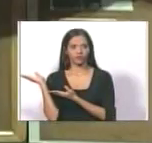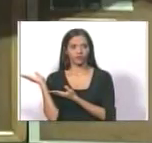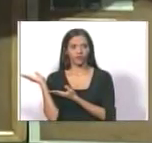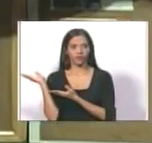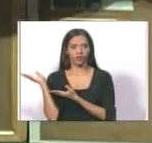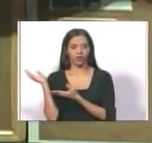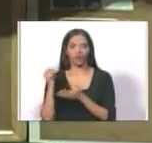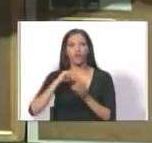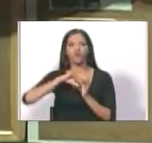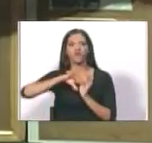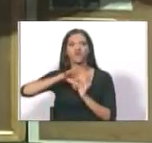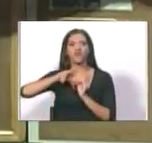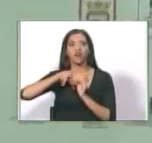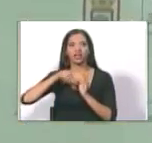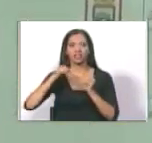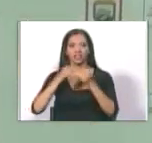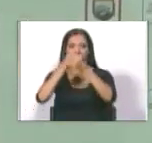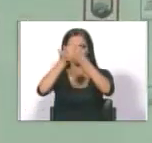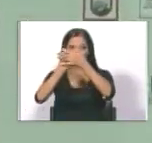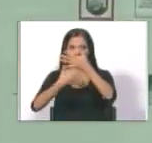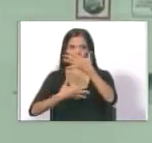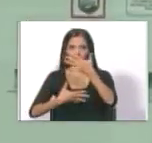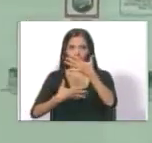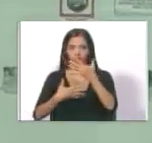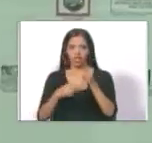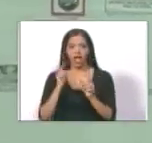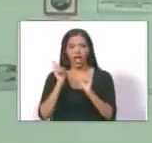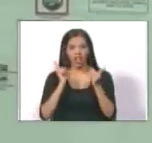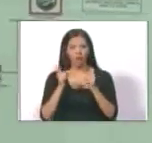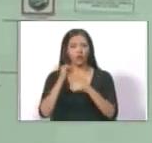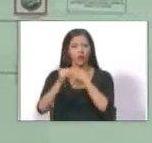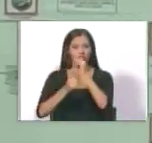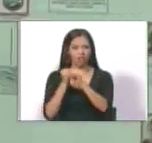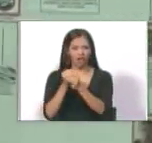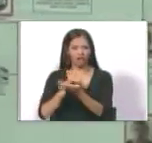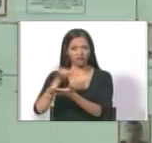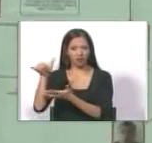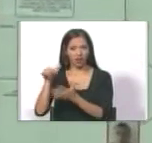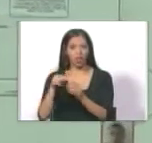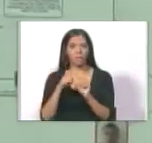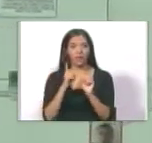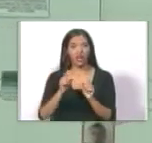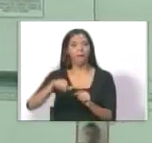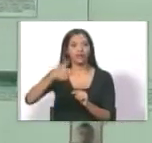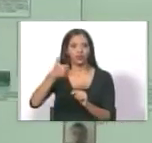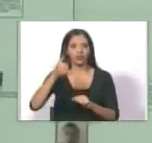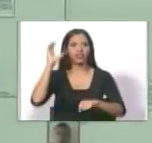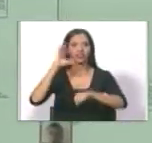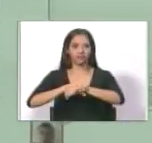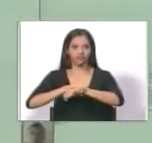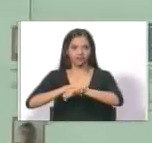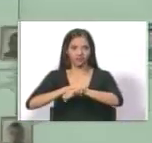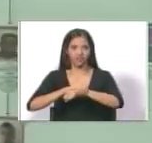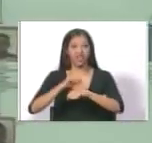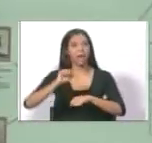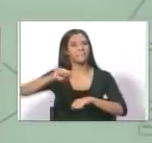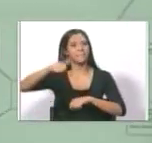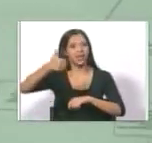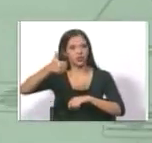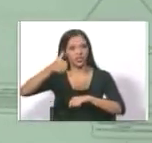bandidograma, o están fuera, muy pocos, pero aquí la gran mayoría están capturados, pero la gran mayoría.